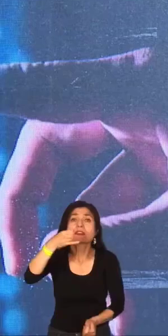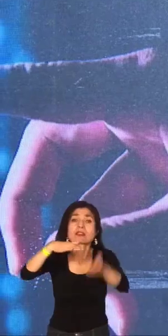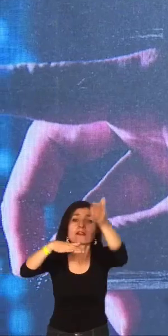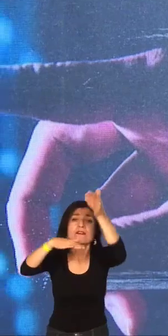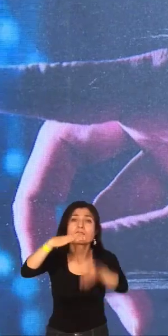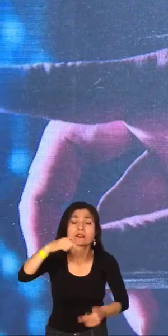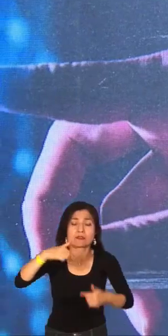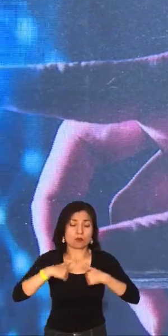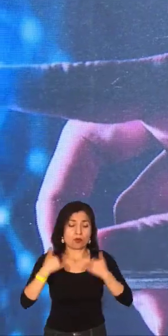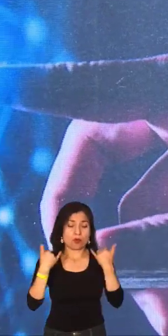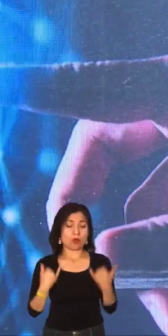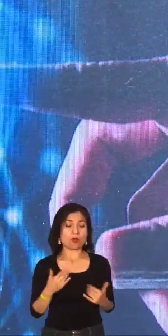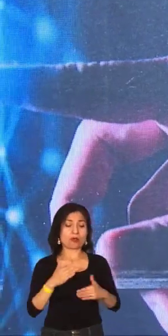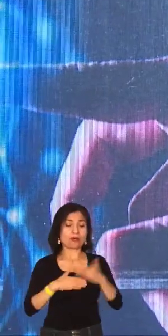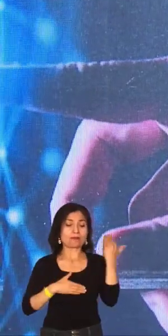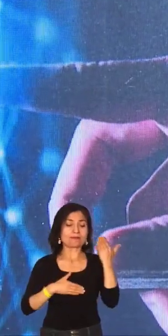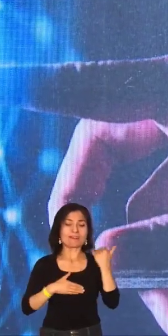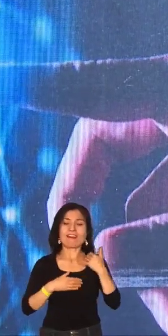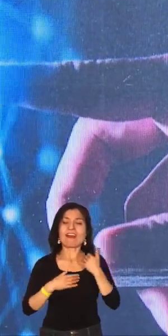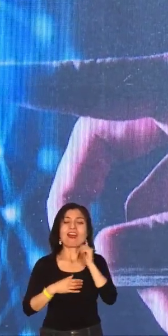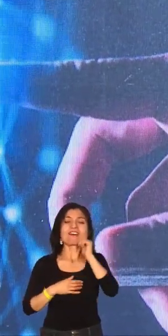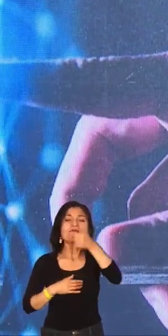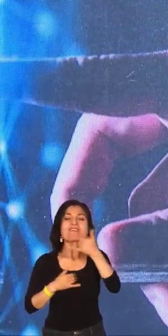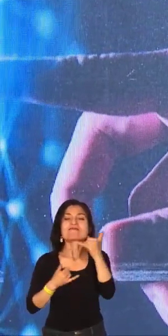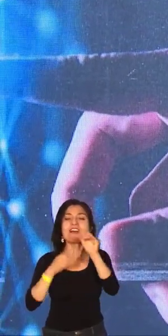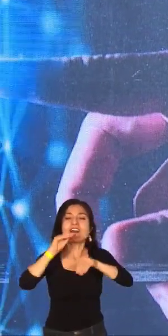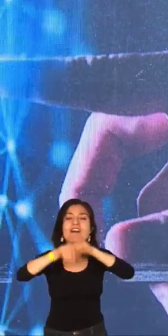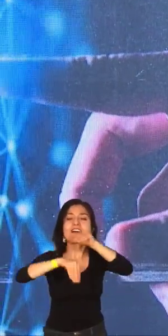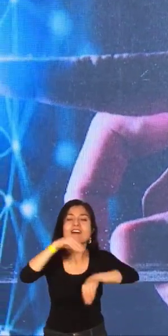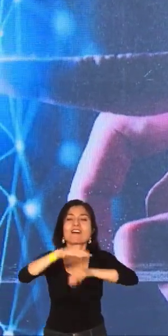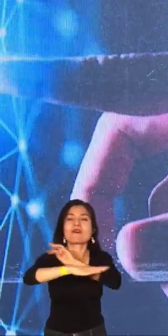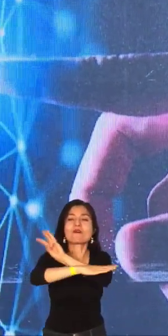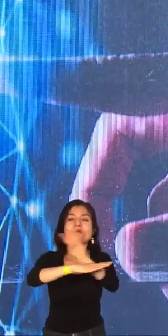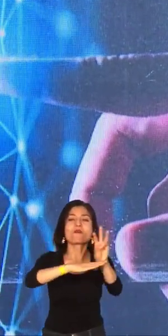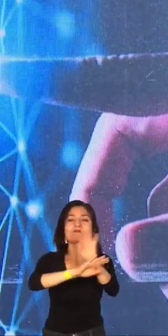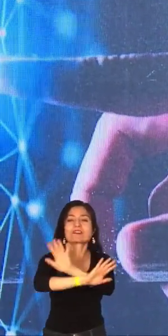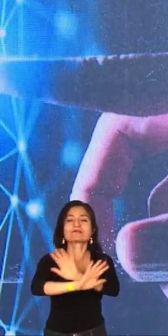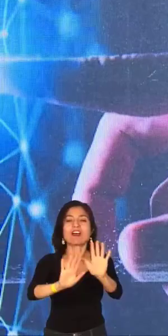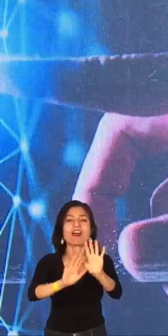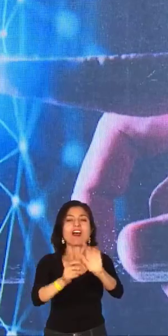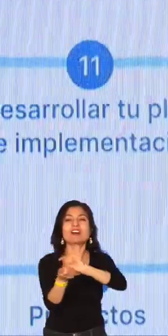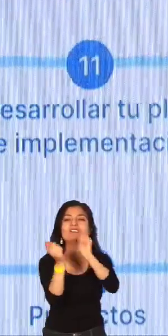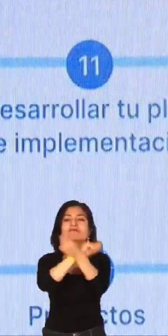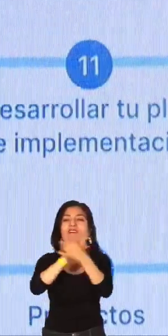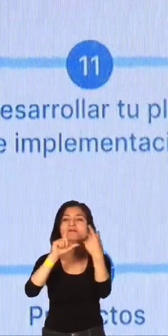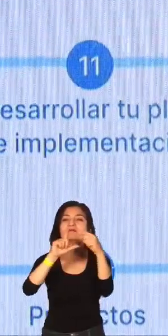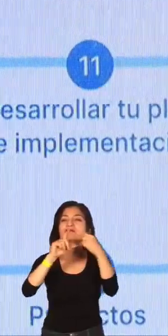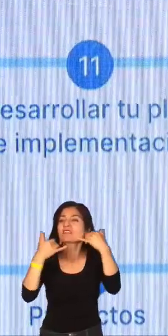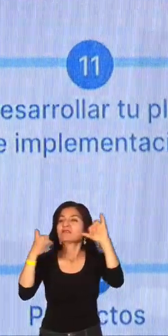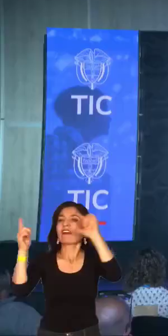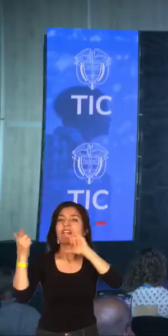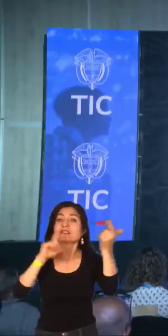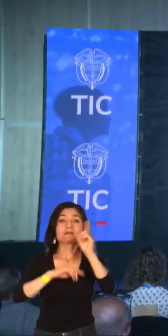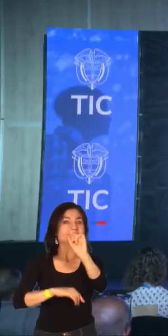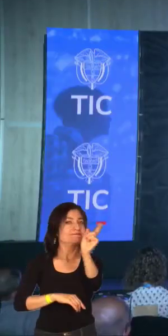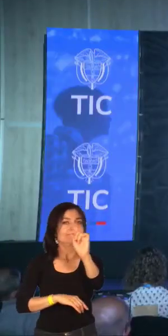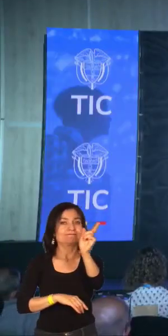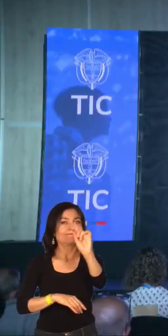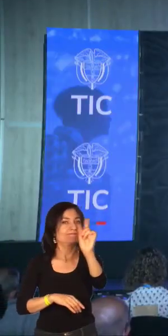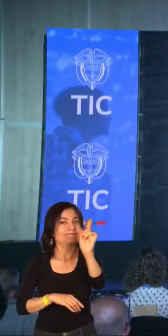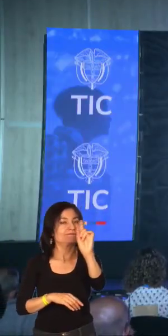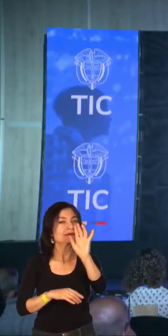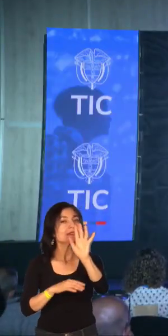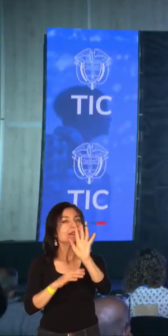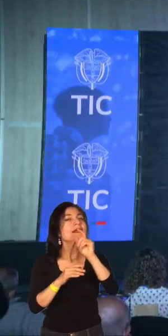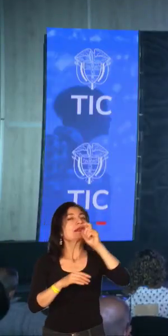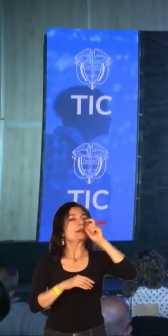empieza hoy, mañana tengo la página web y ya me transformé digitalmente. Eso no es una transformación digital, sino que tiene toda una